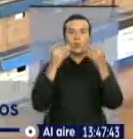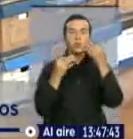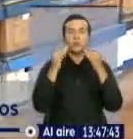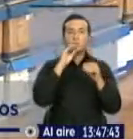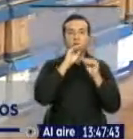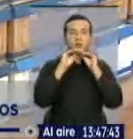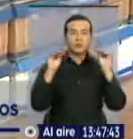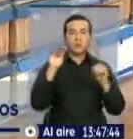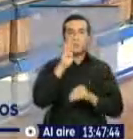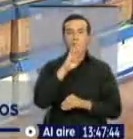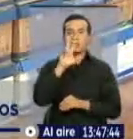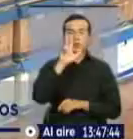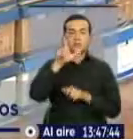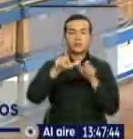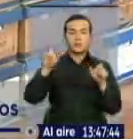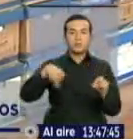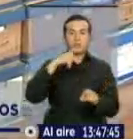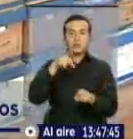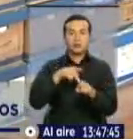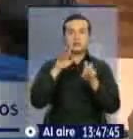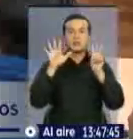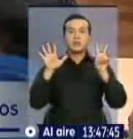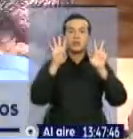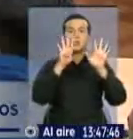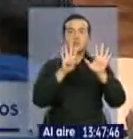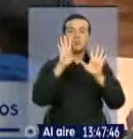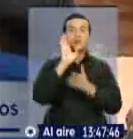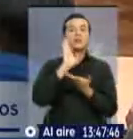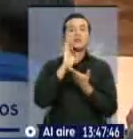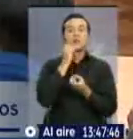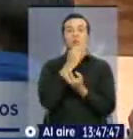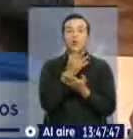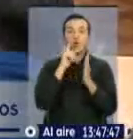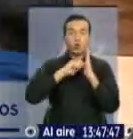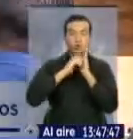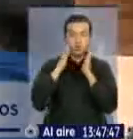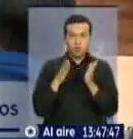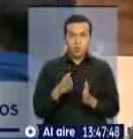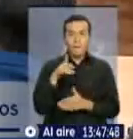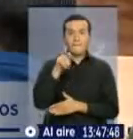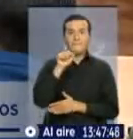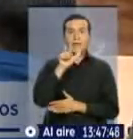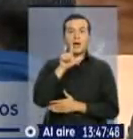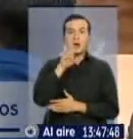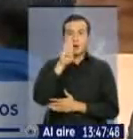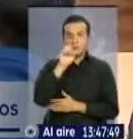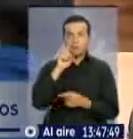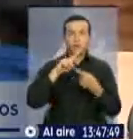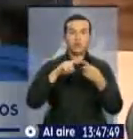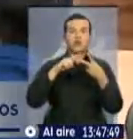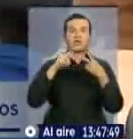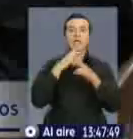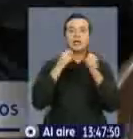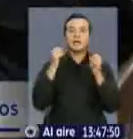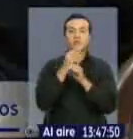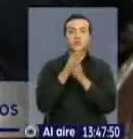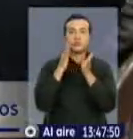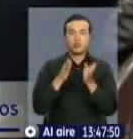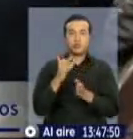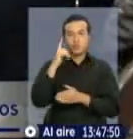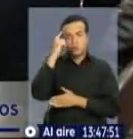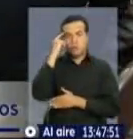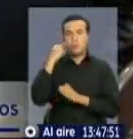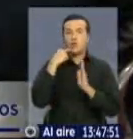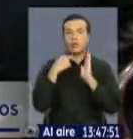a 43 peritos y 79 testigos, entre ellos el contralor Pablo Celi y exfuncionarios del anterior gobierno, como